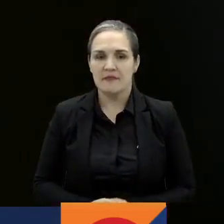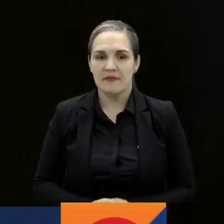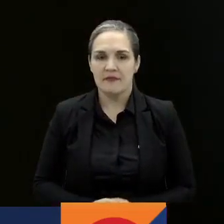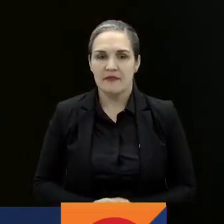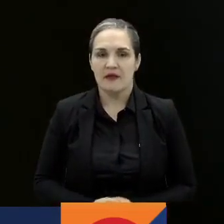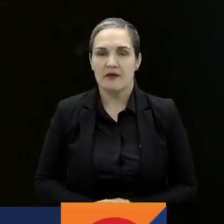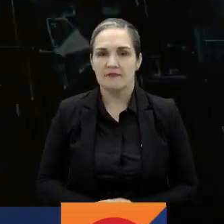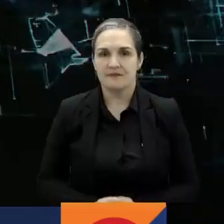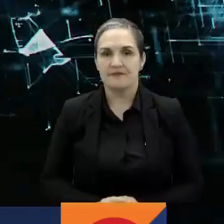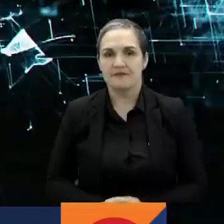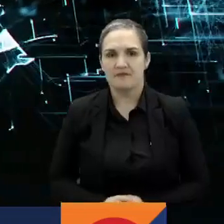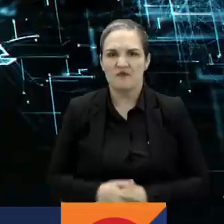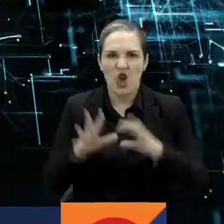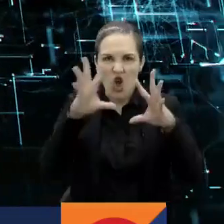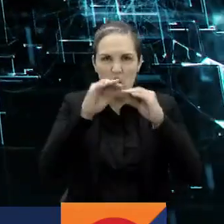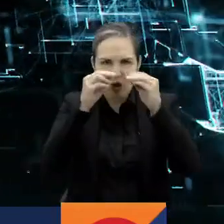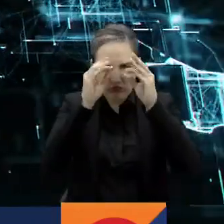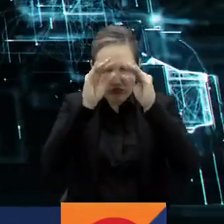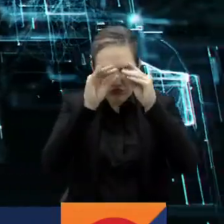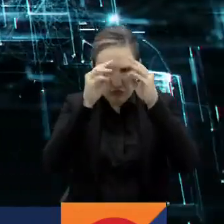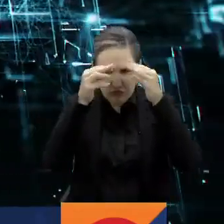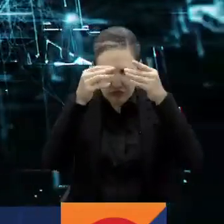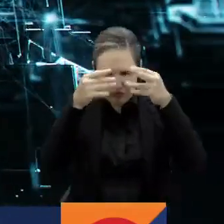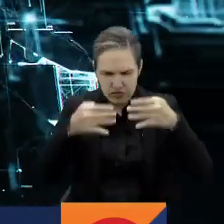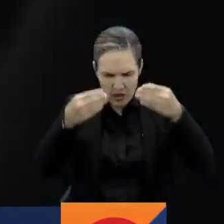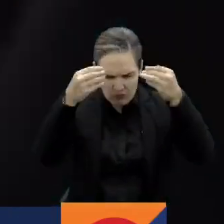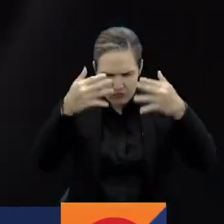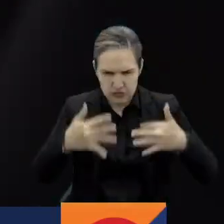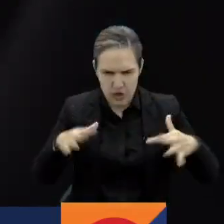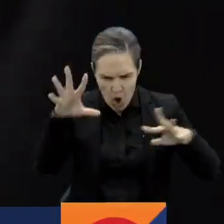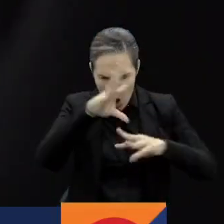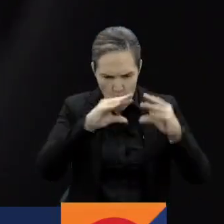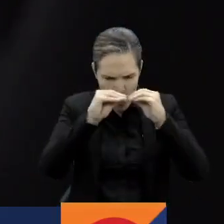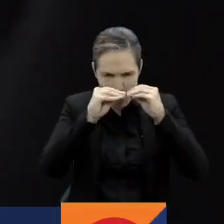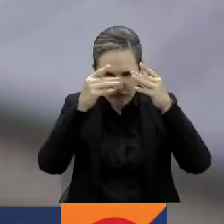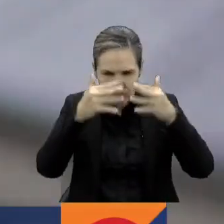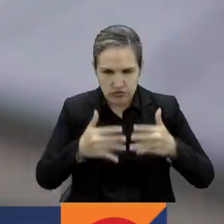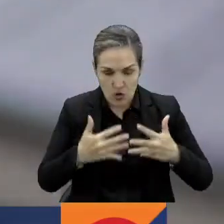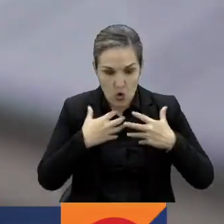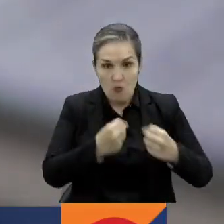Los algoritmos que descifran sus gustos personales y necesidades inmediatas.